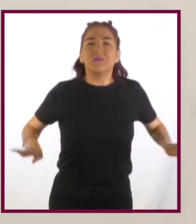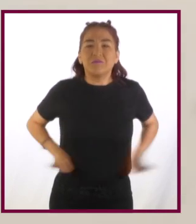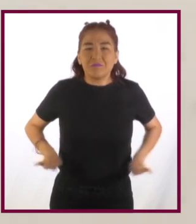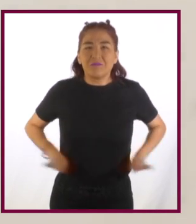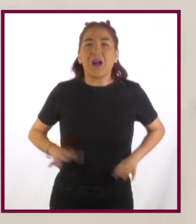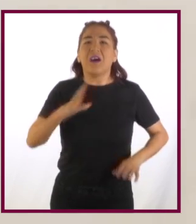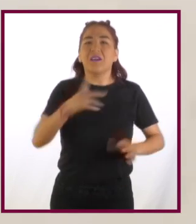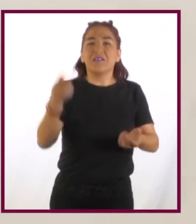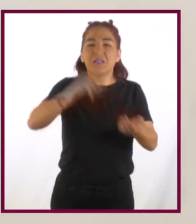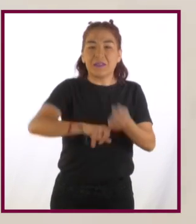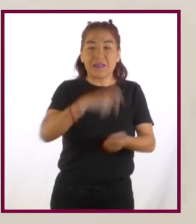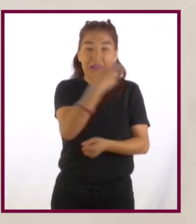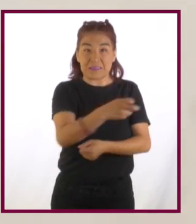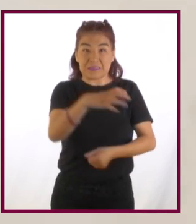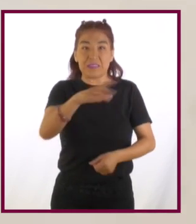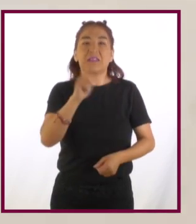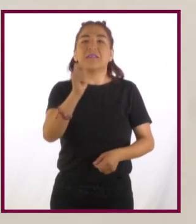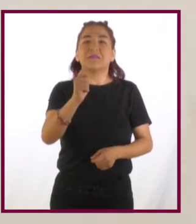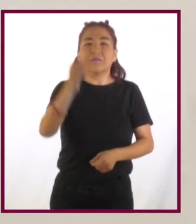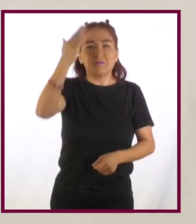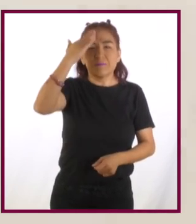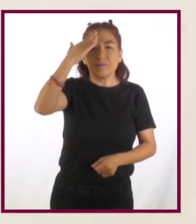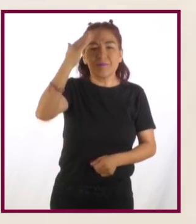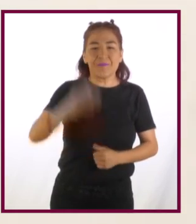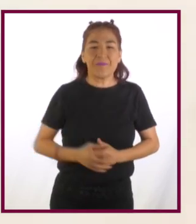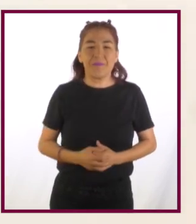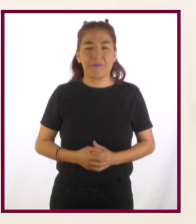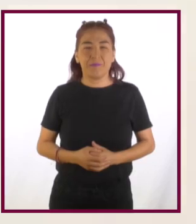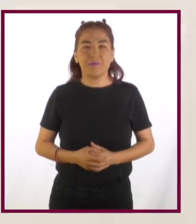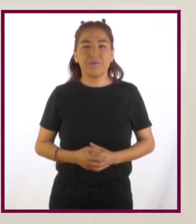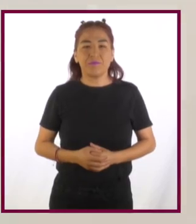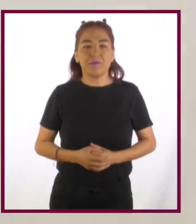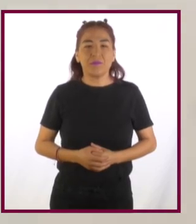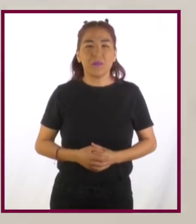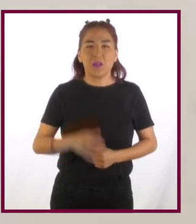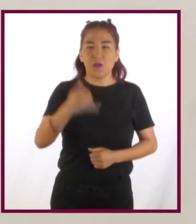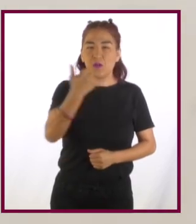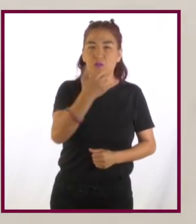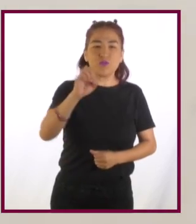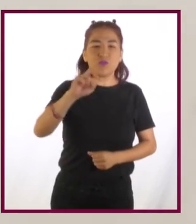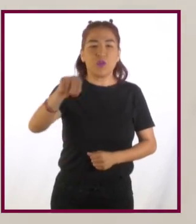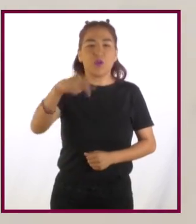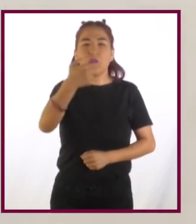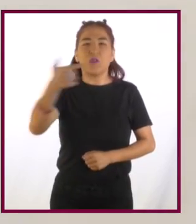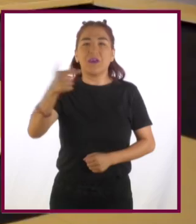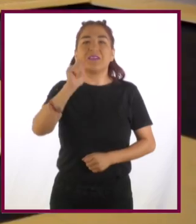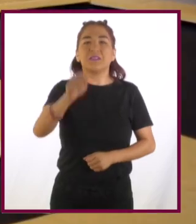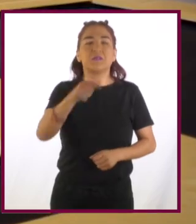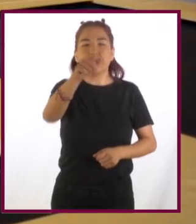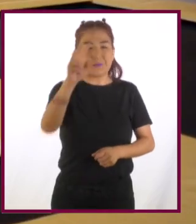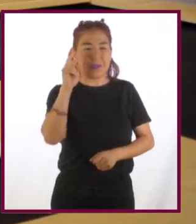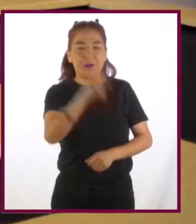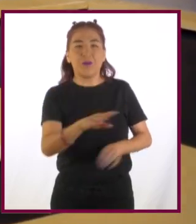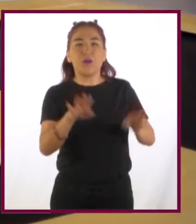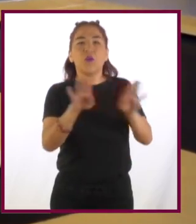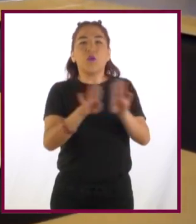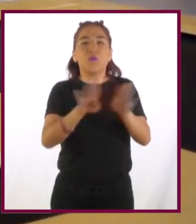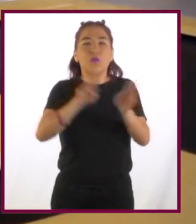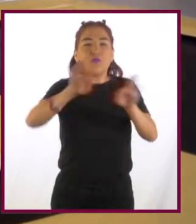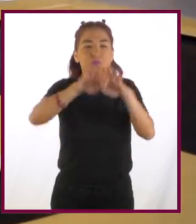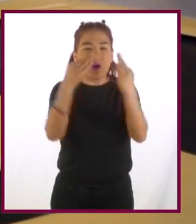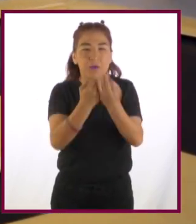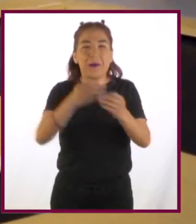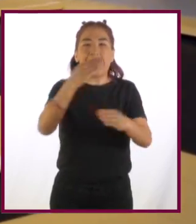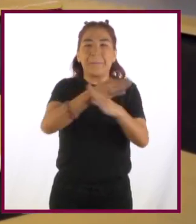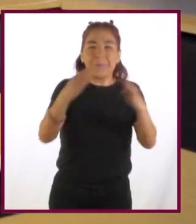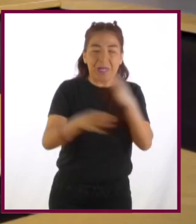¿Qué propiedades intervienen? La principal propiedad que interviene en esto es el módulo de Young, cuando lo vemos desde un punto